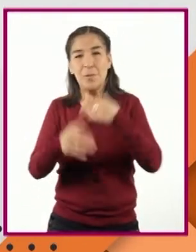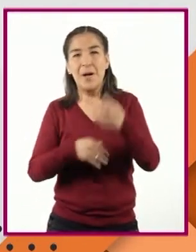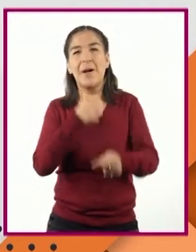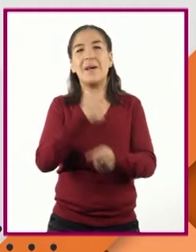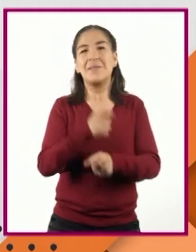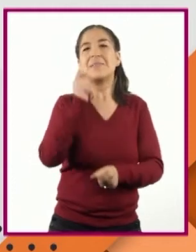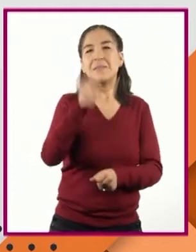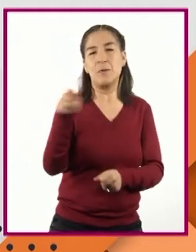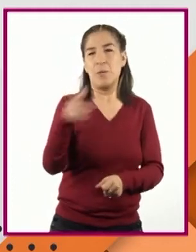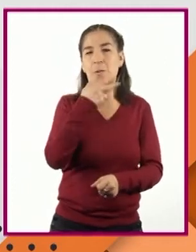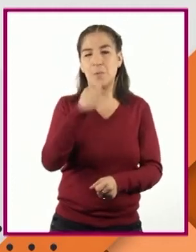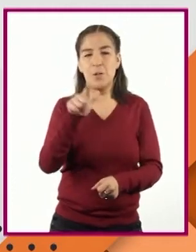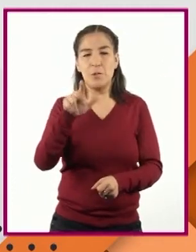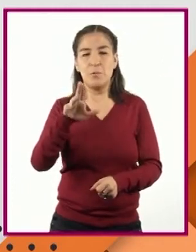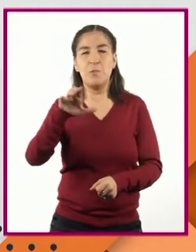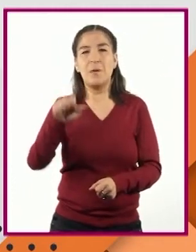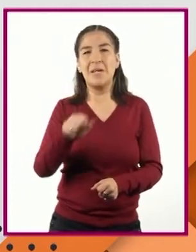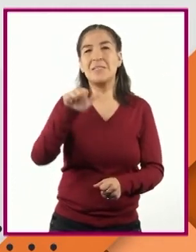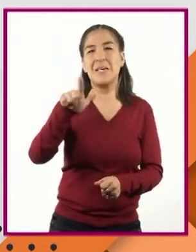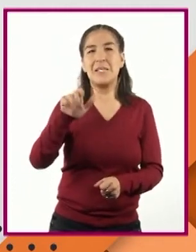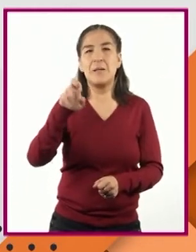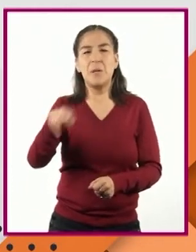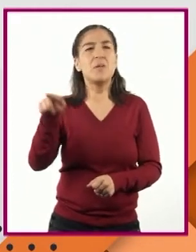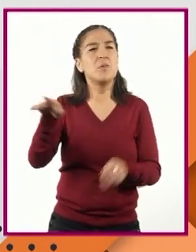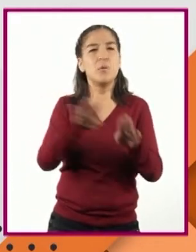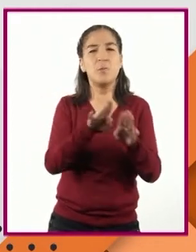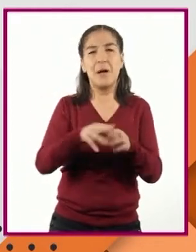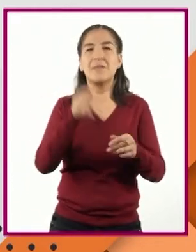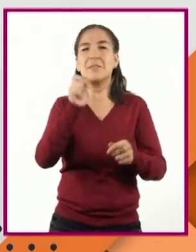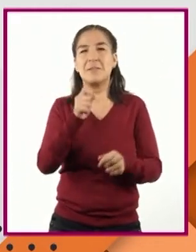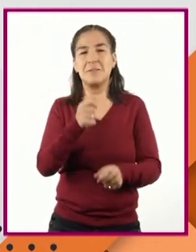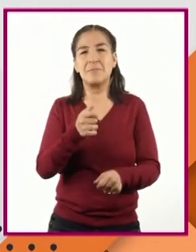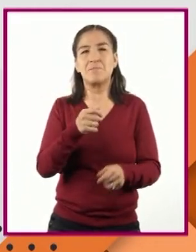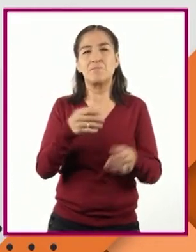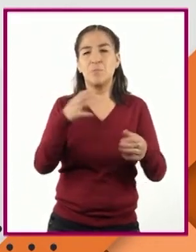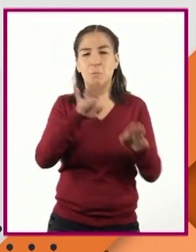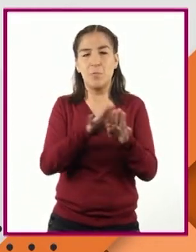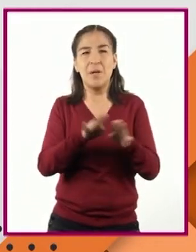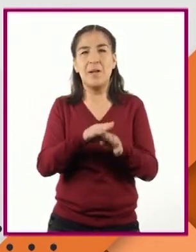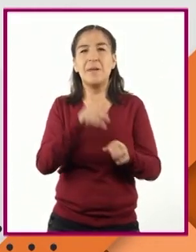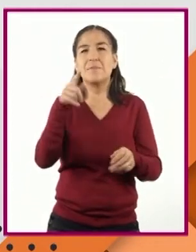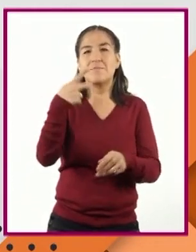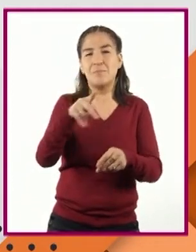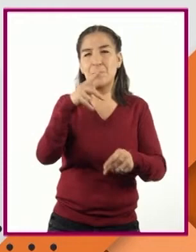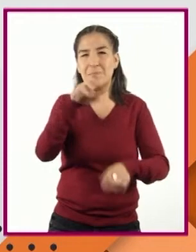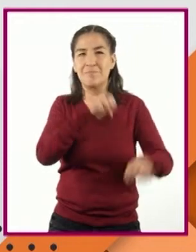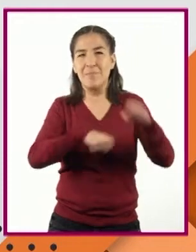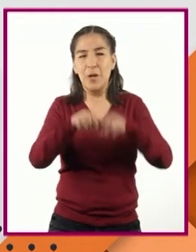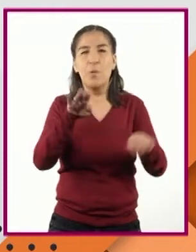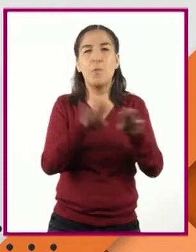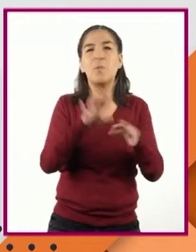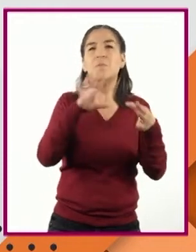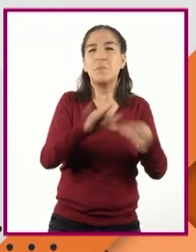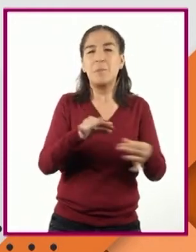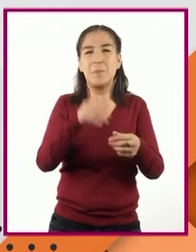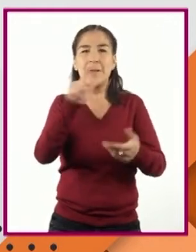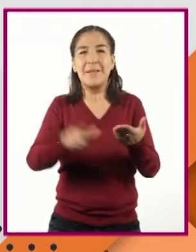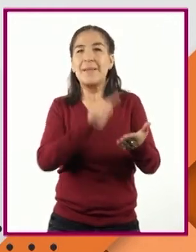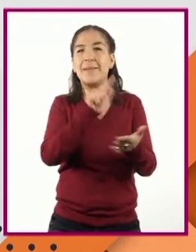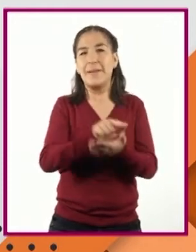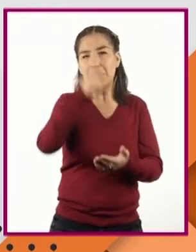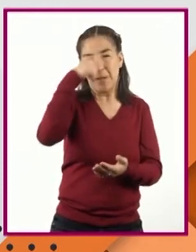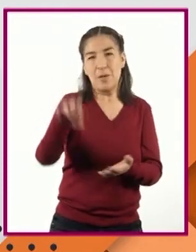por Lucas Alamán, ministro de Relaciones Exteriores del presidente Valentín Gómez Farías, con una ley de